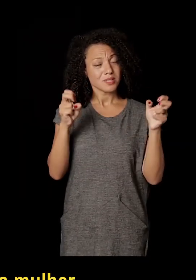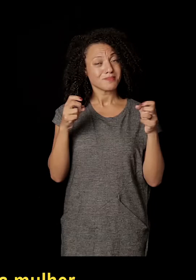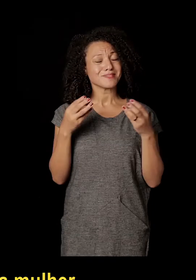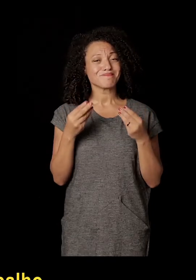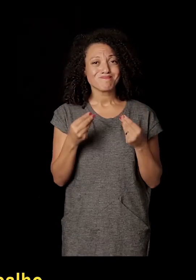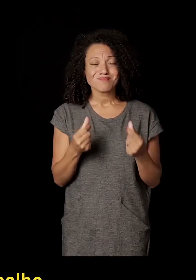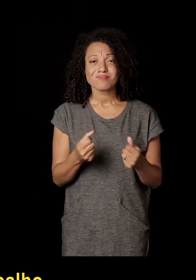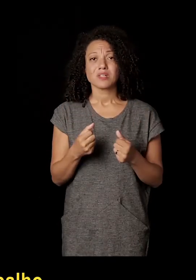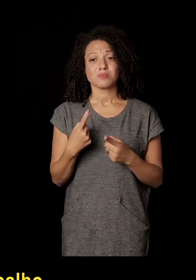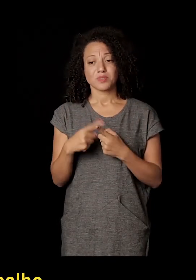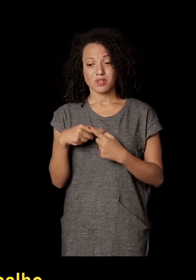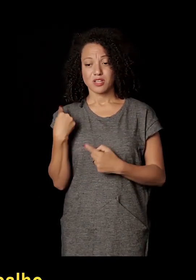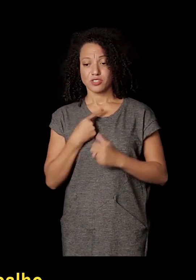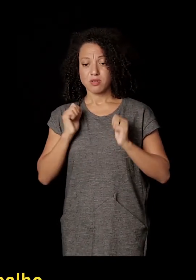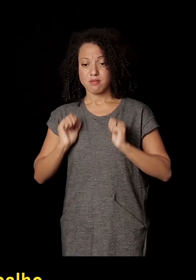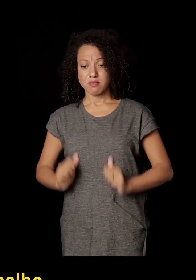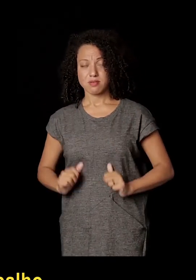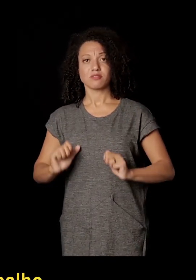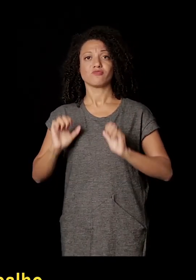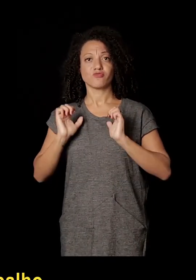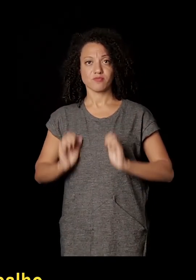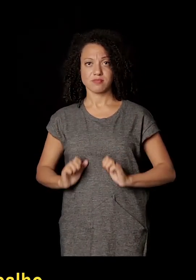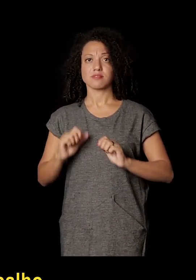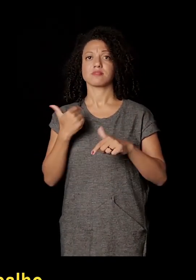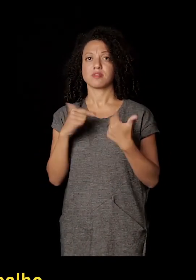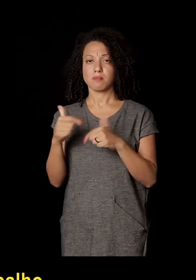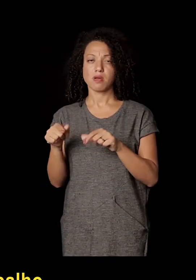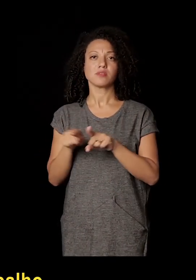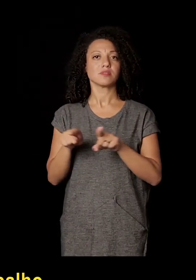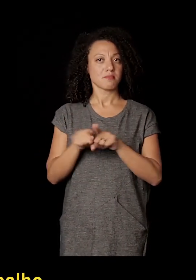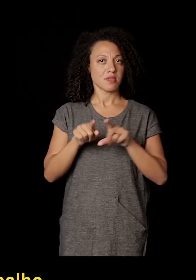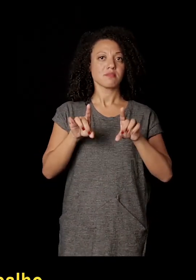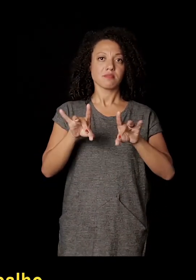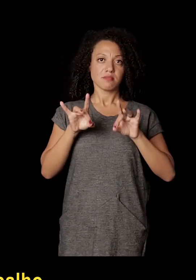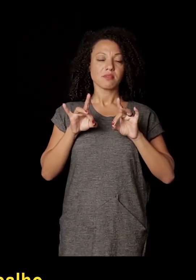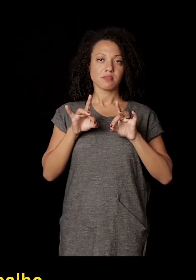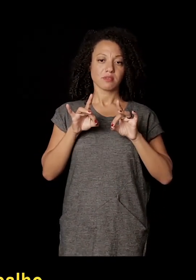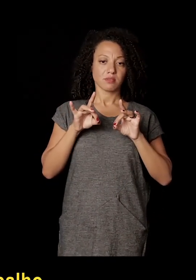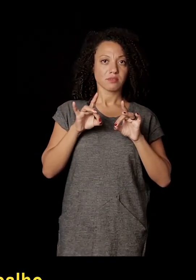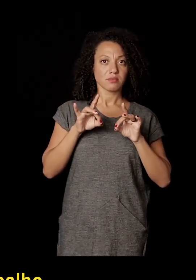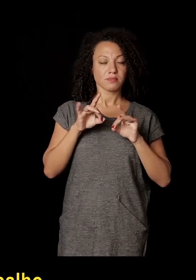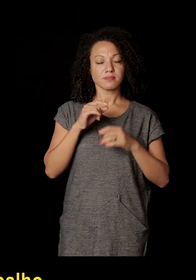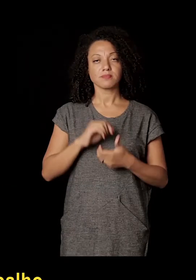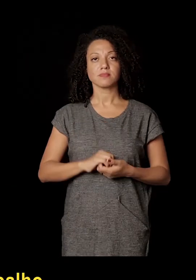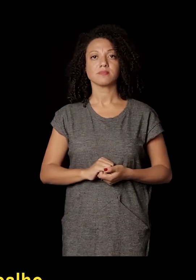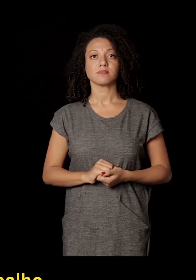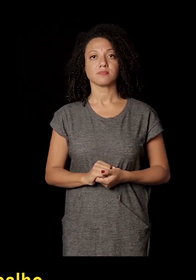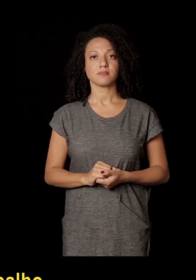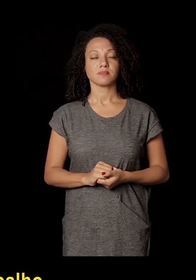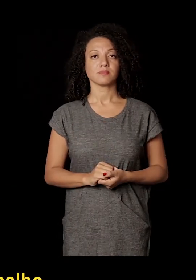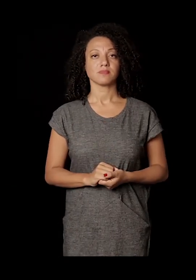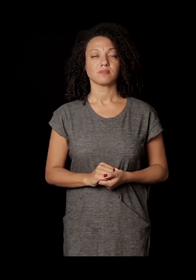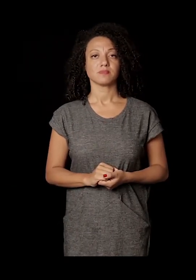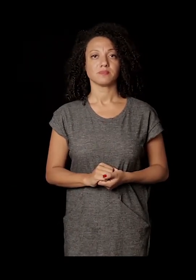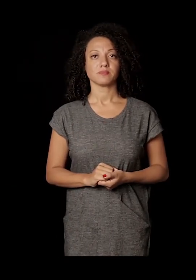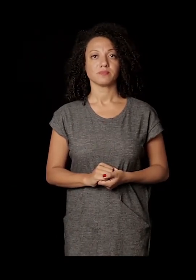delicado. La parte ética. De nuestro trabajo, no solo la parte técnica o